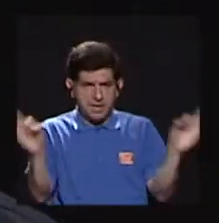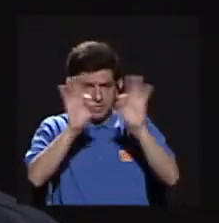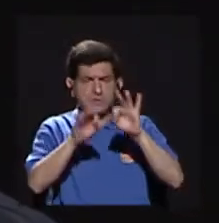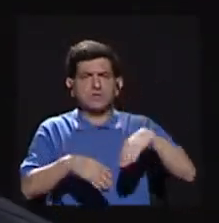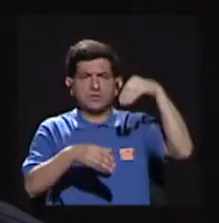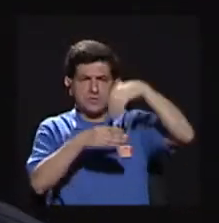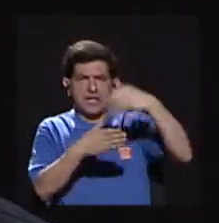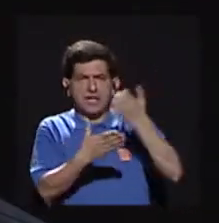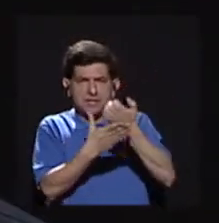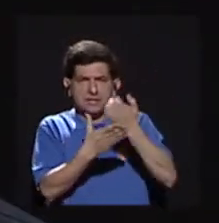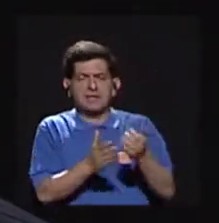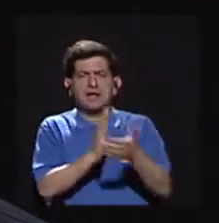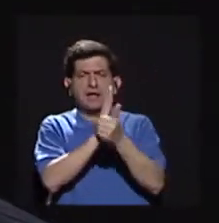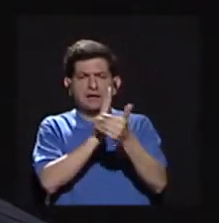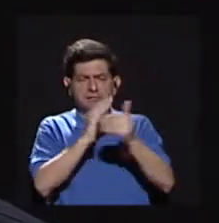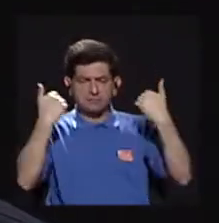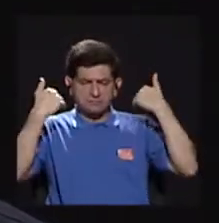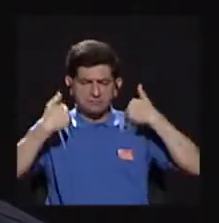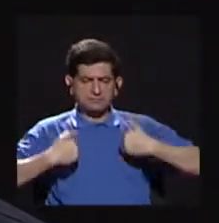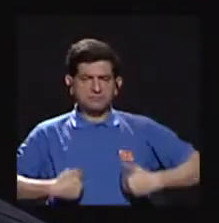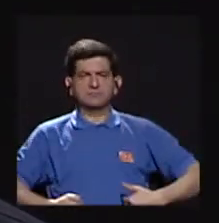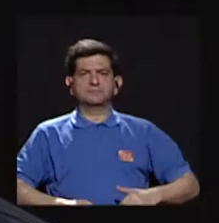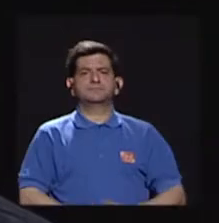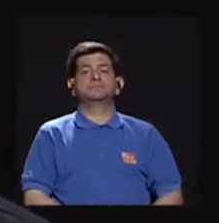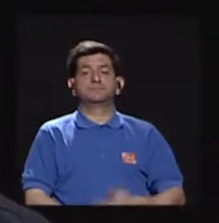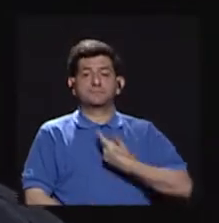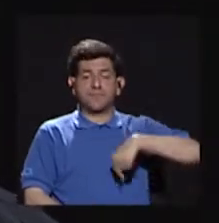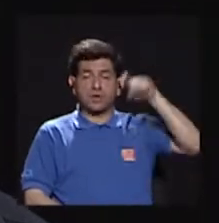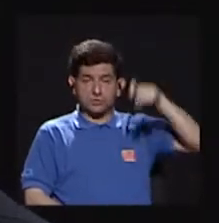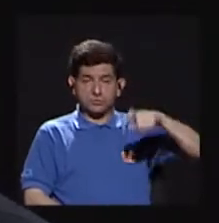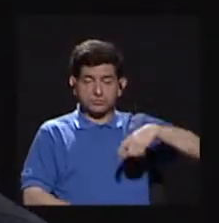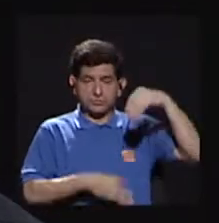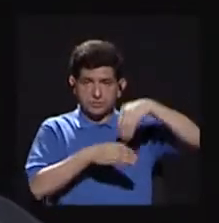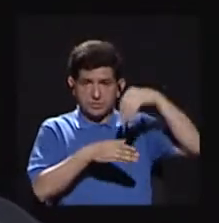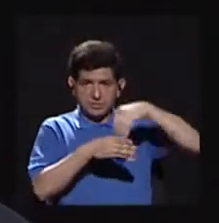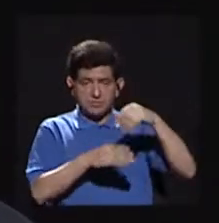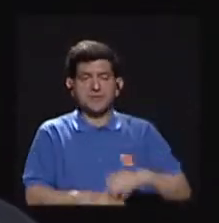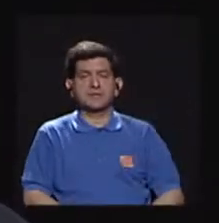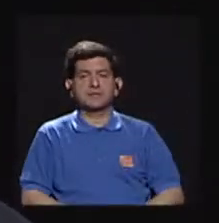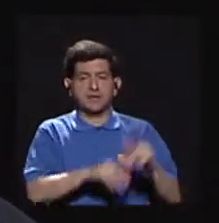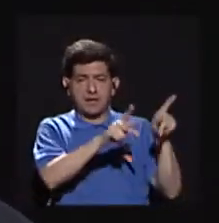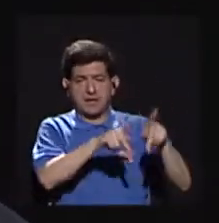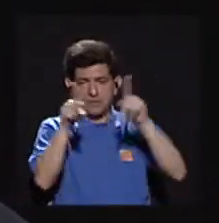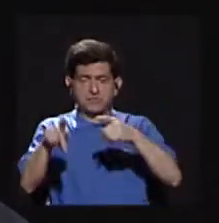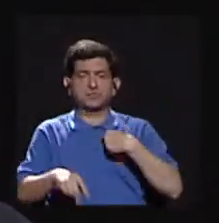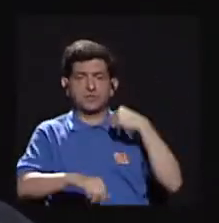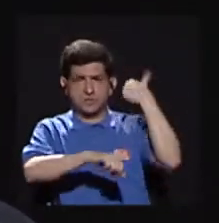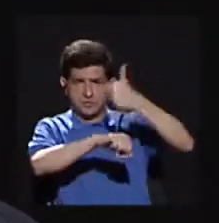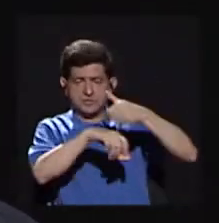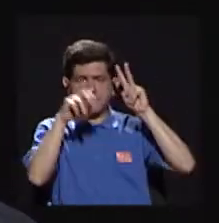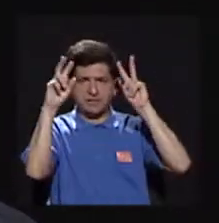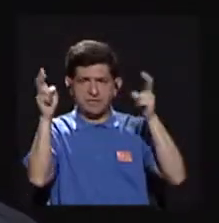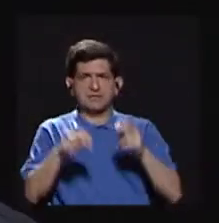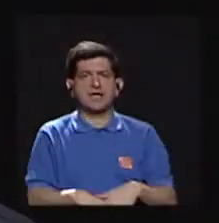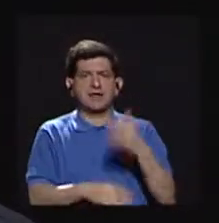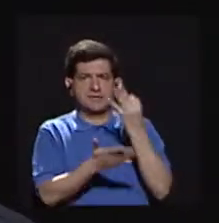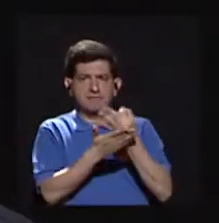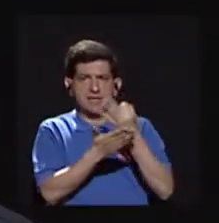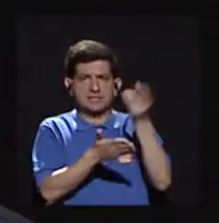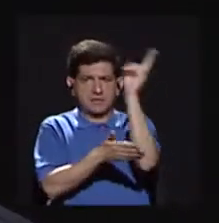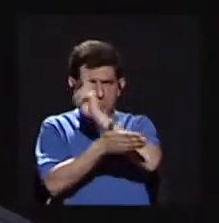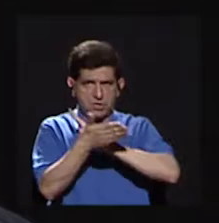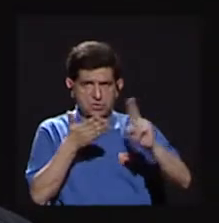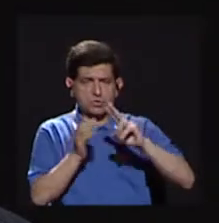que es el talento humano y tenemos que invertir en el talento humano por eso es que me planteé con el tema del financiamiento en las